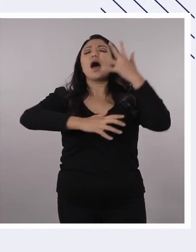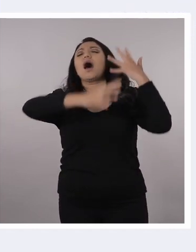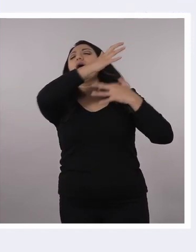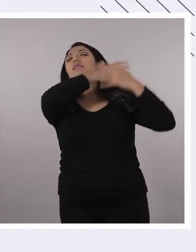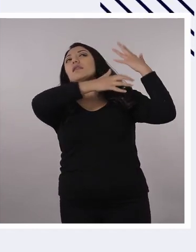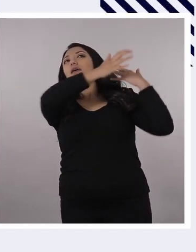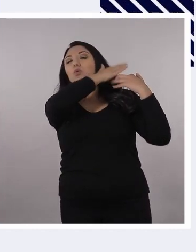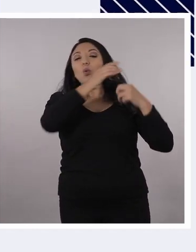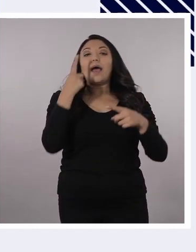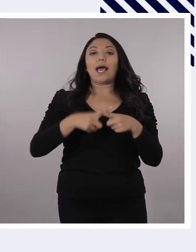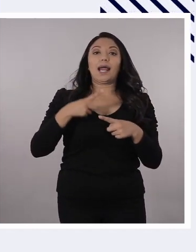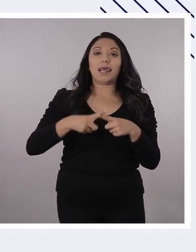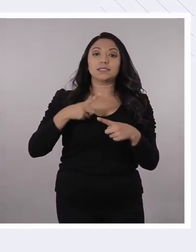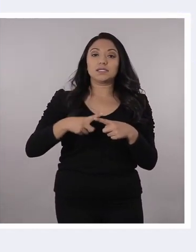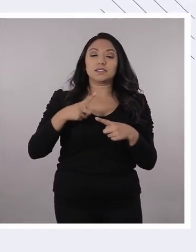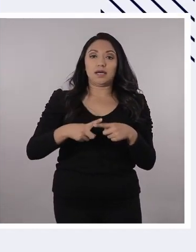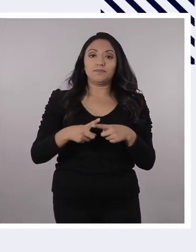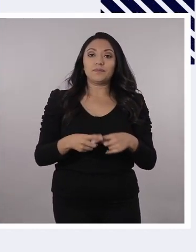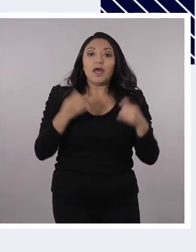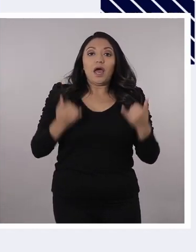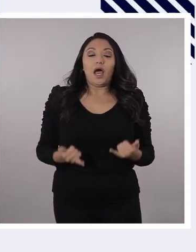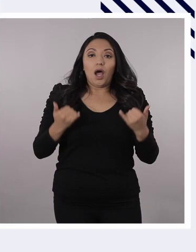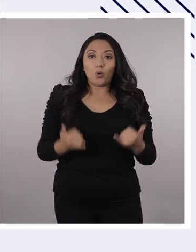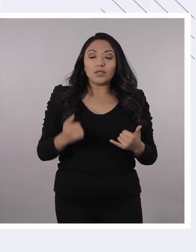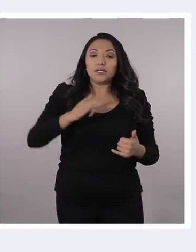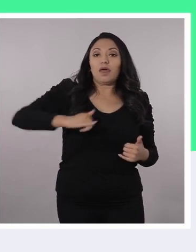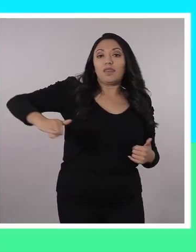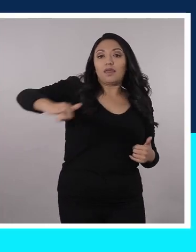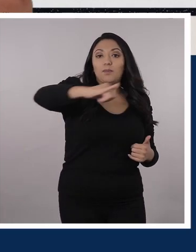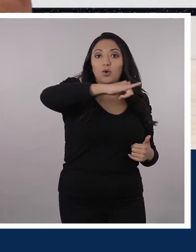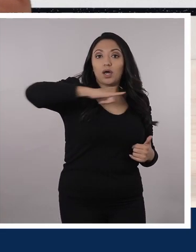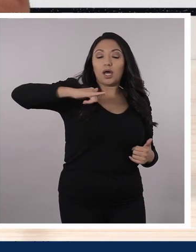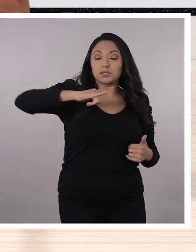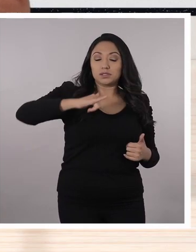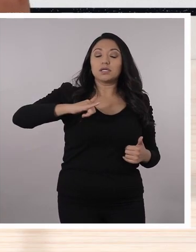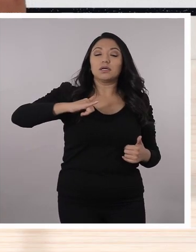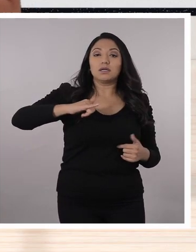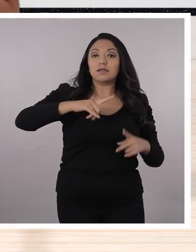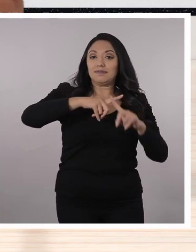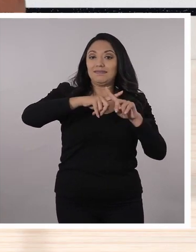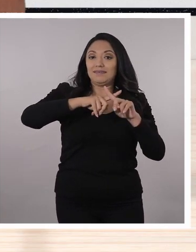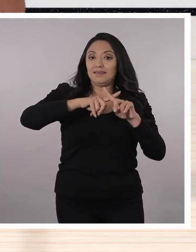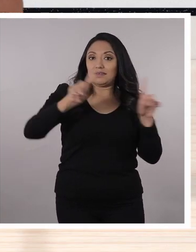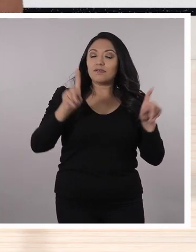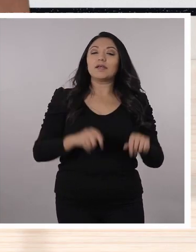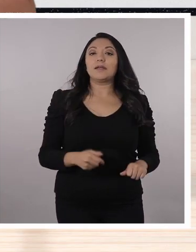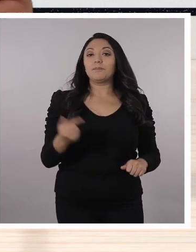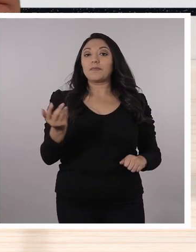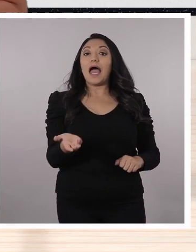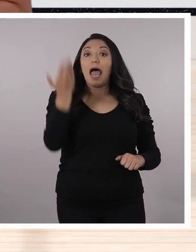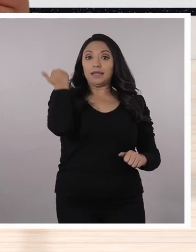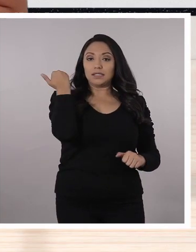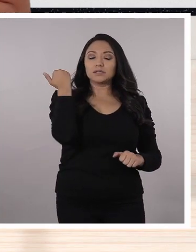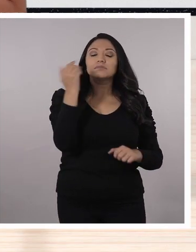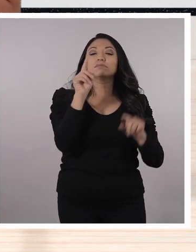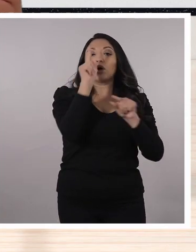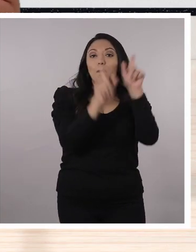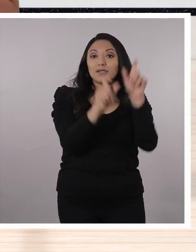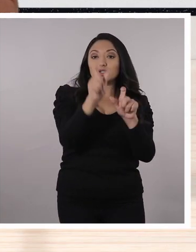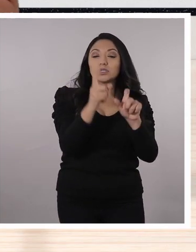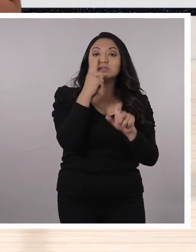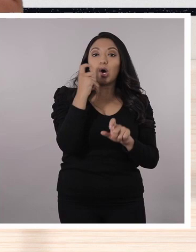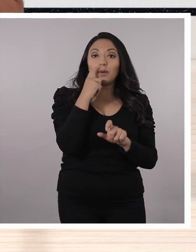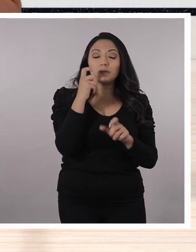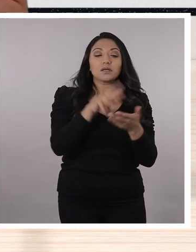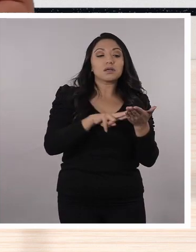democracia antigua en Atenas. La democracia en este momento de la historia se basaba en un conjunto de hombres que se reunían